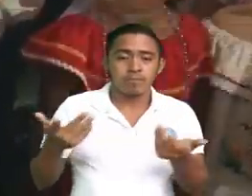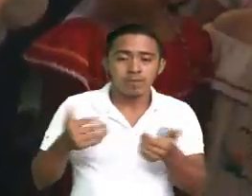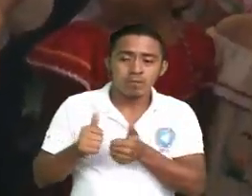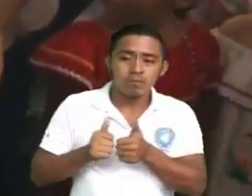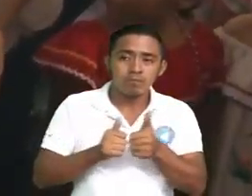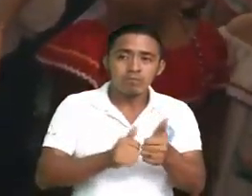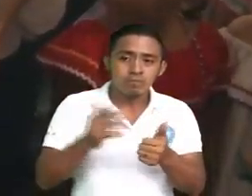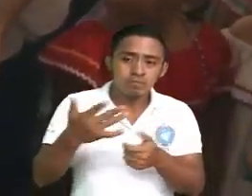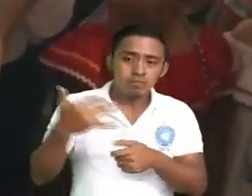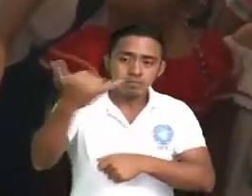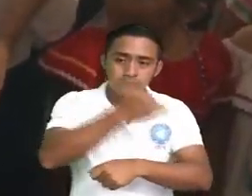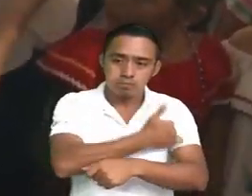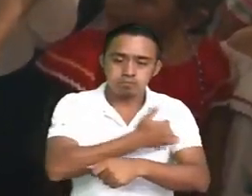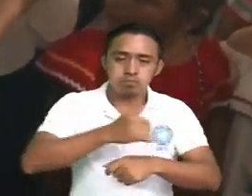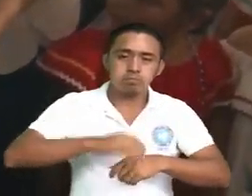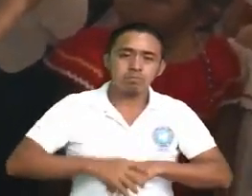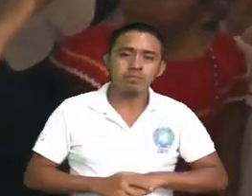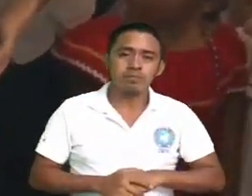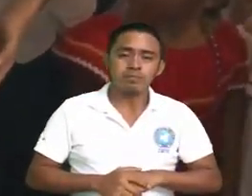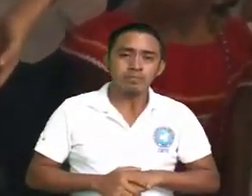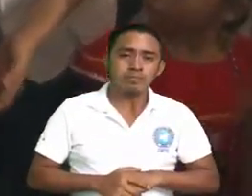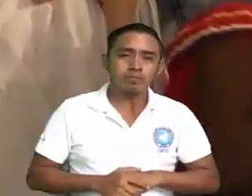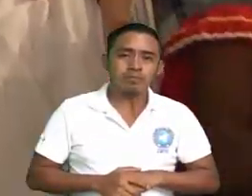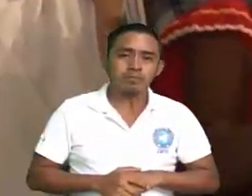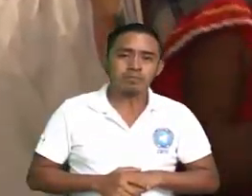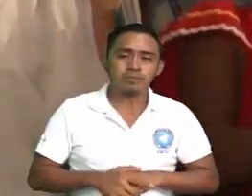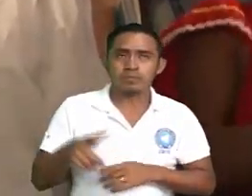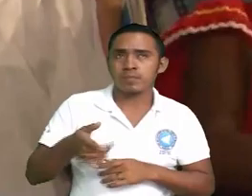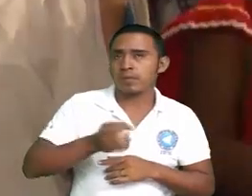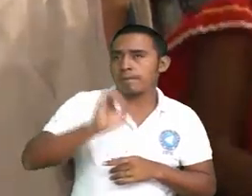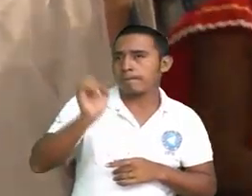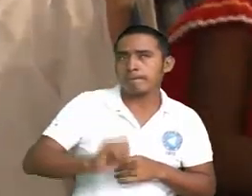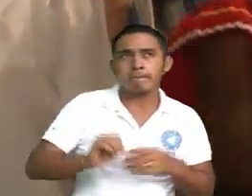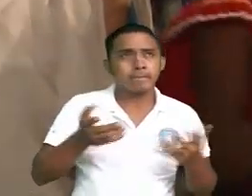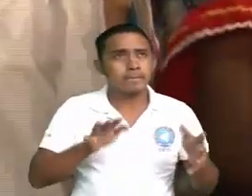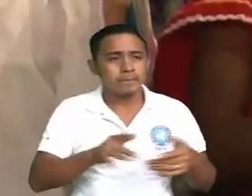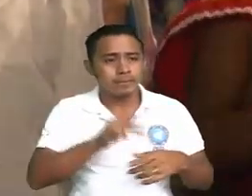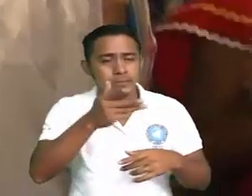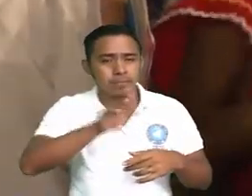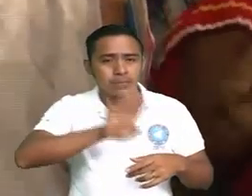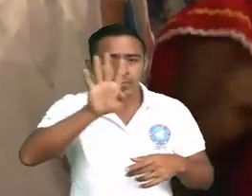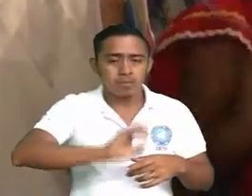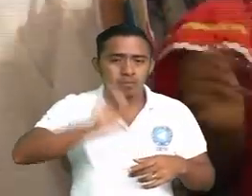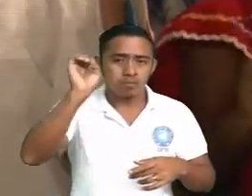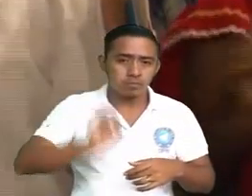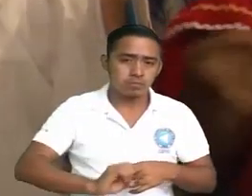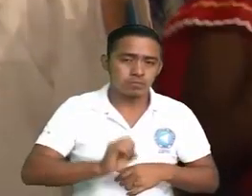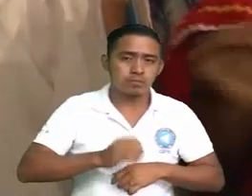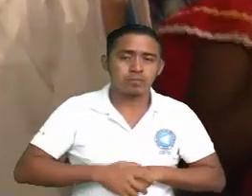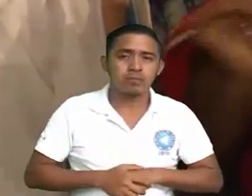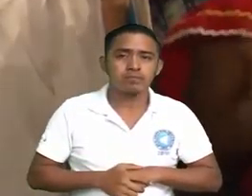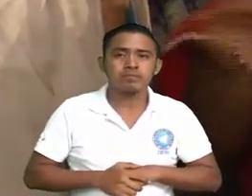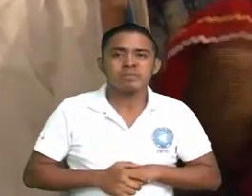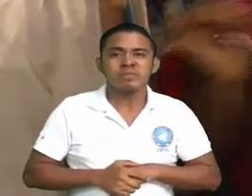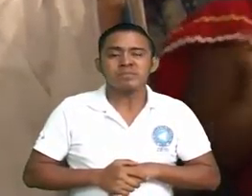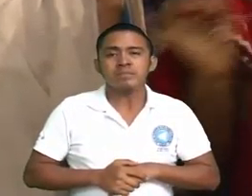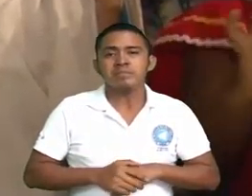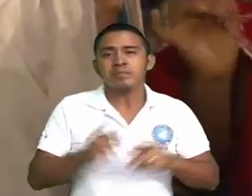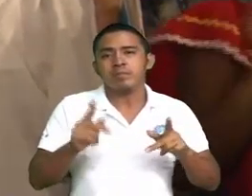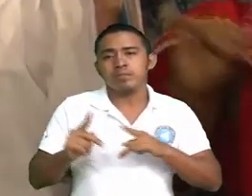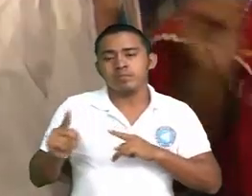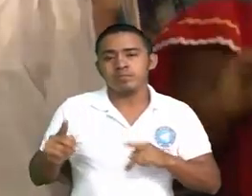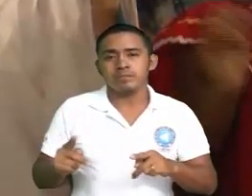familia a aplicarle esa vacuna. Ese porciento que usted habla, casi alcanzado el 94%, usted me habla de la gente que